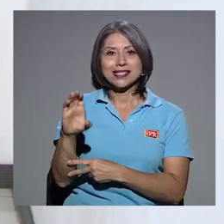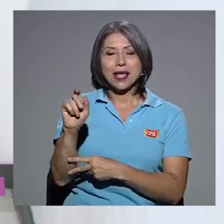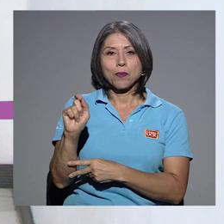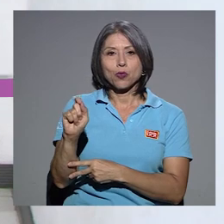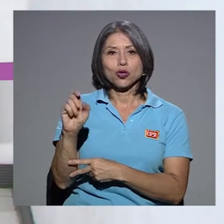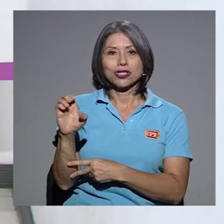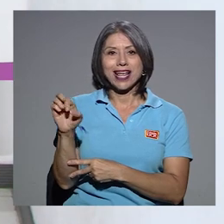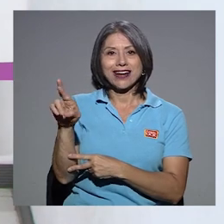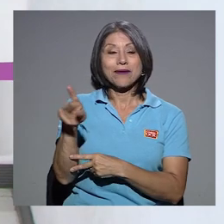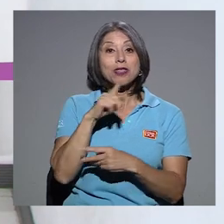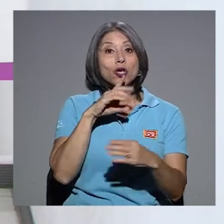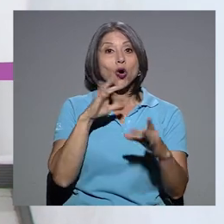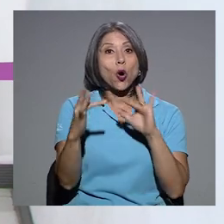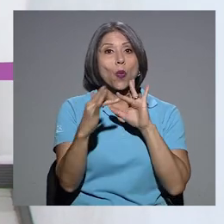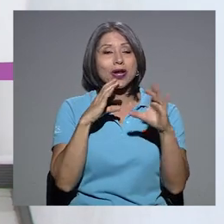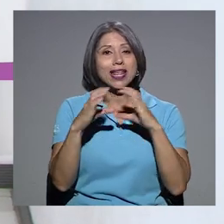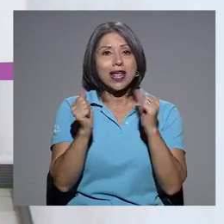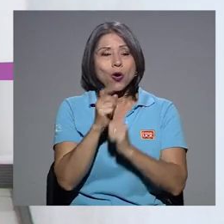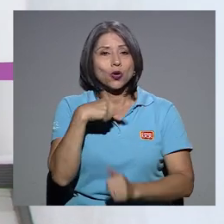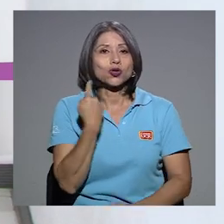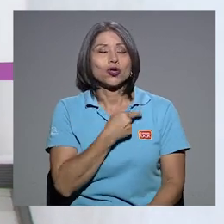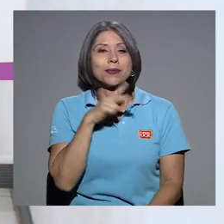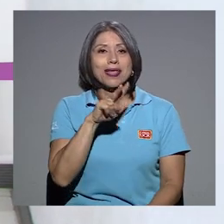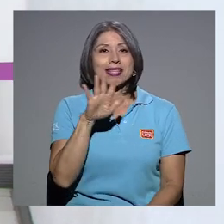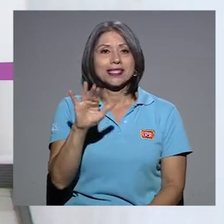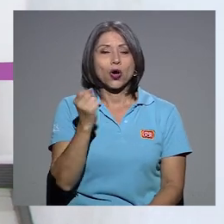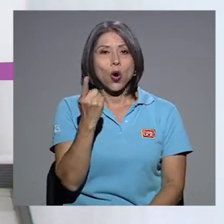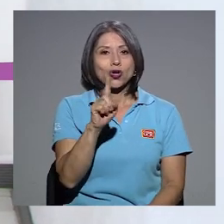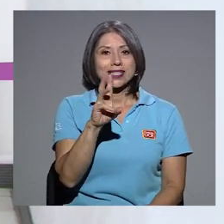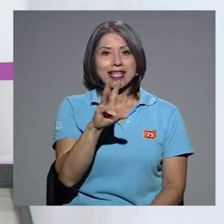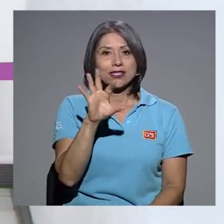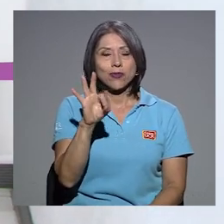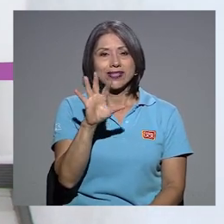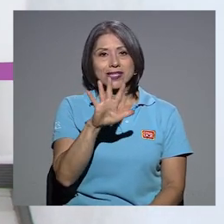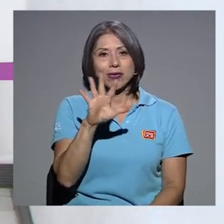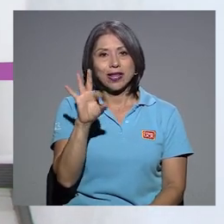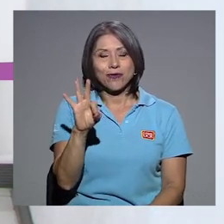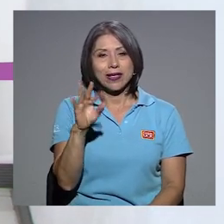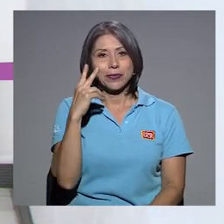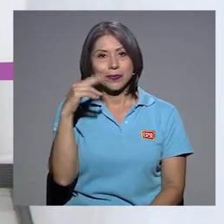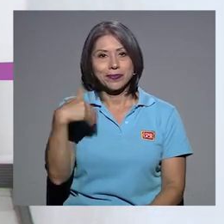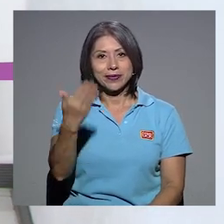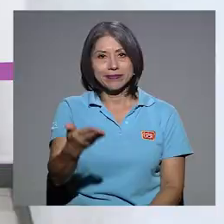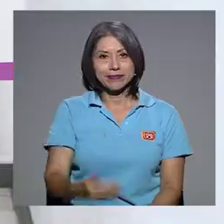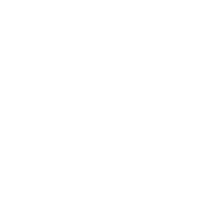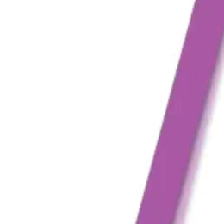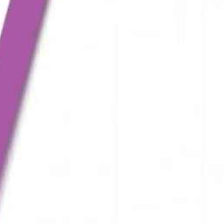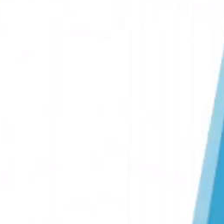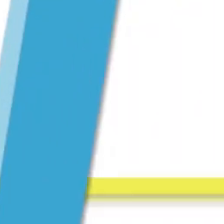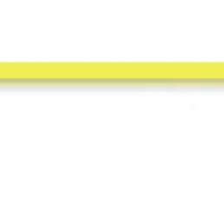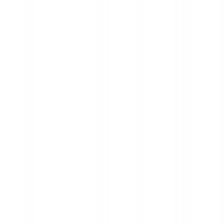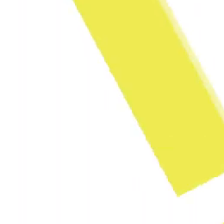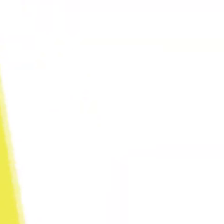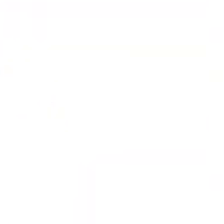yoquierovivirmejor@ucr.ac.cr y que se comunique con nosotros al teléfono 2511-6959. Hasta la próxima.